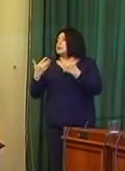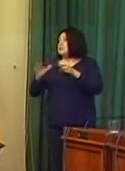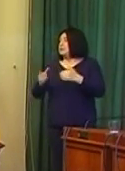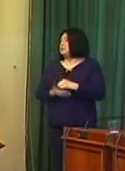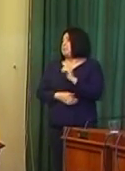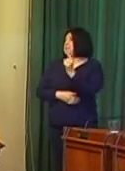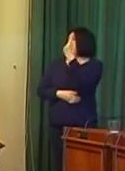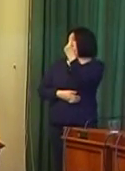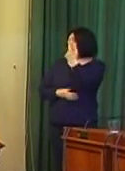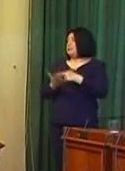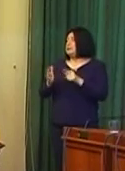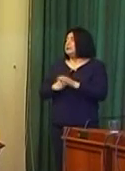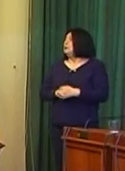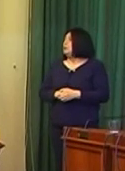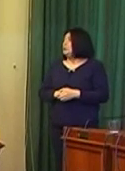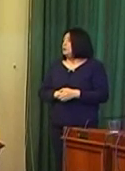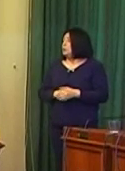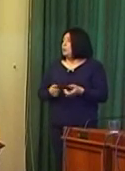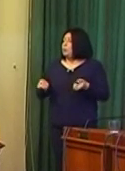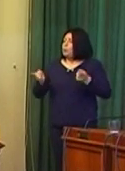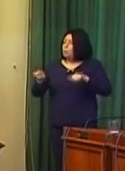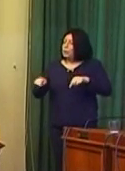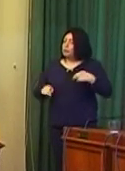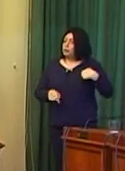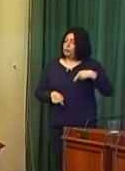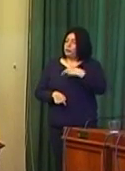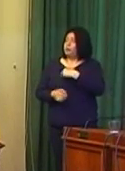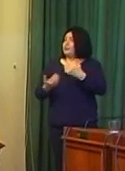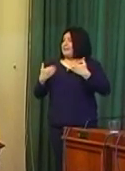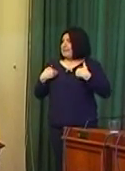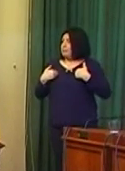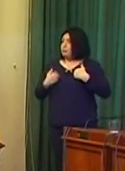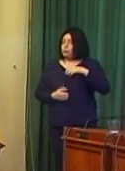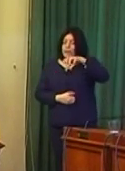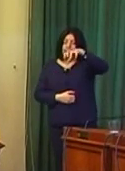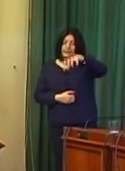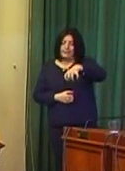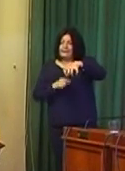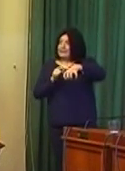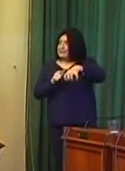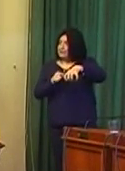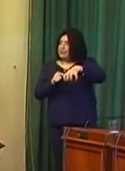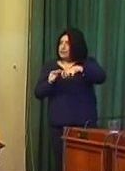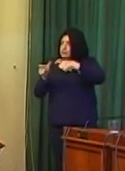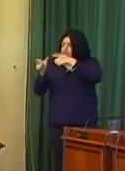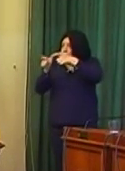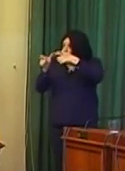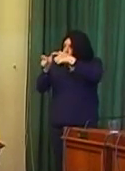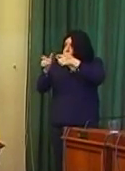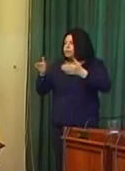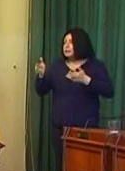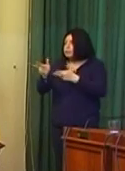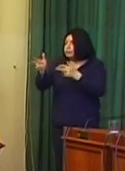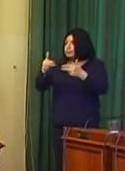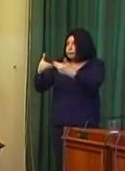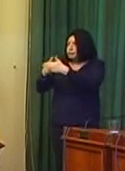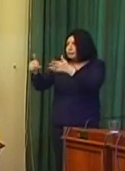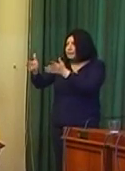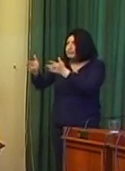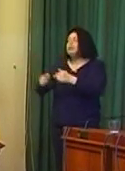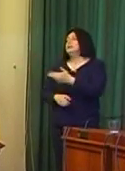cuando tengamos nosotros nuestra central de monitoreo de tráfico, todavía va a ser mucho